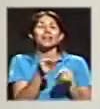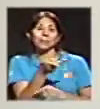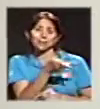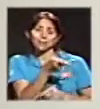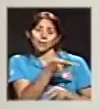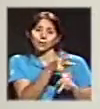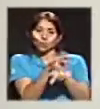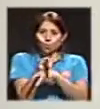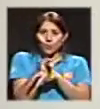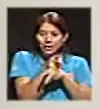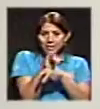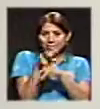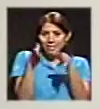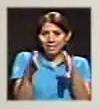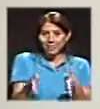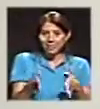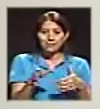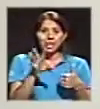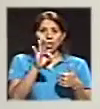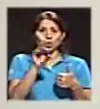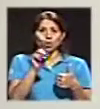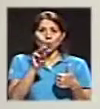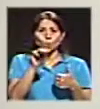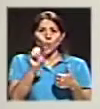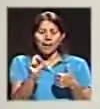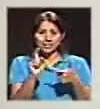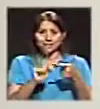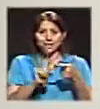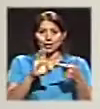superintendentes, don Tomás y don Edgar.